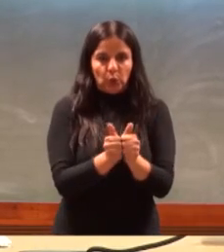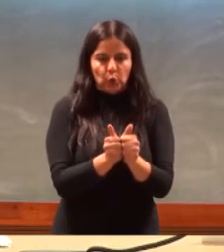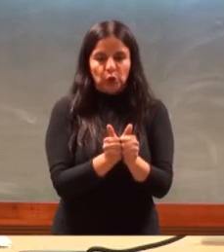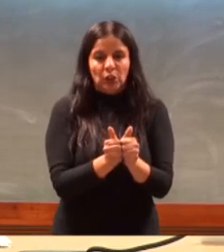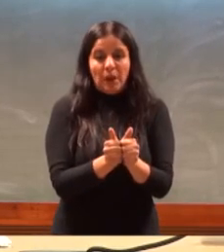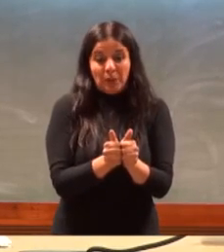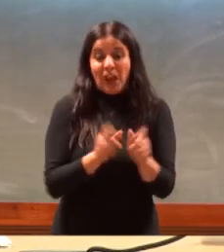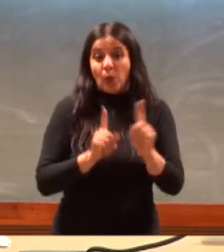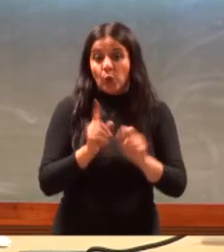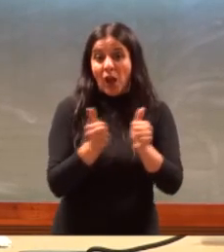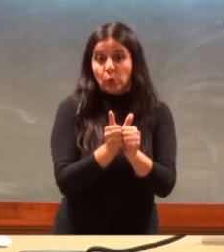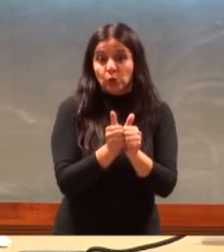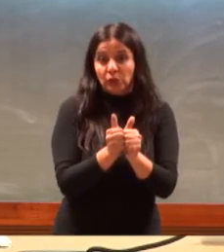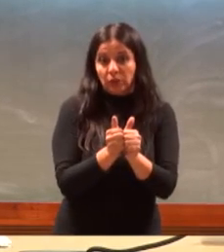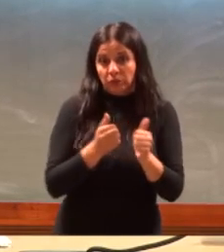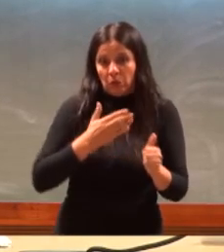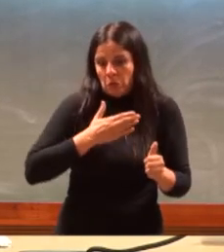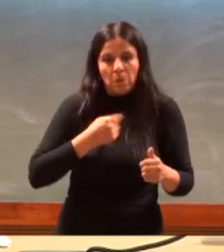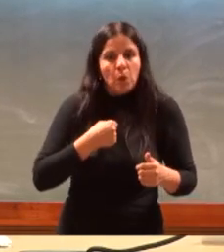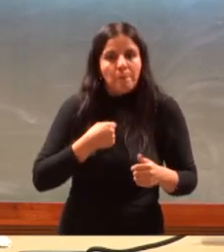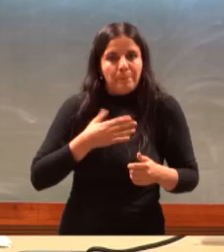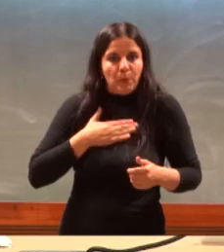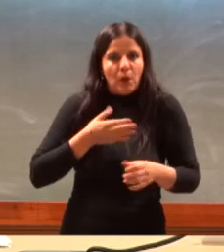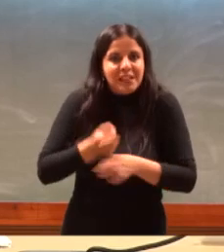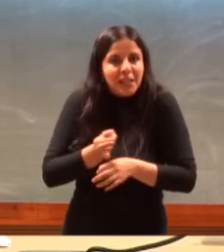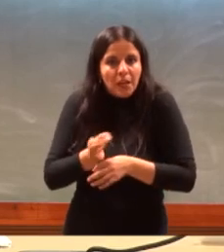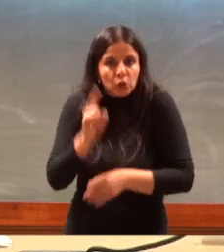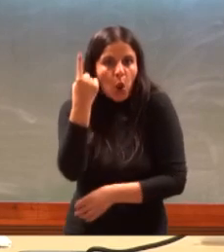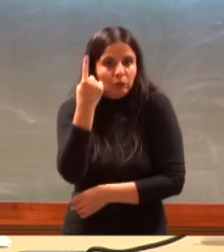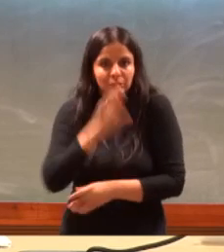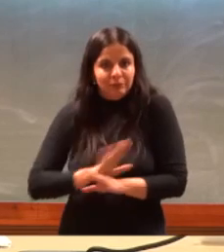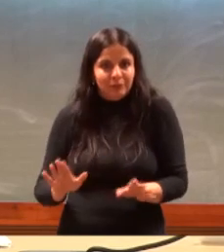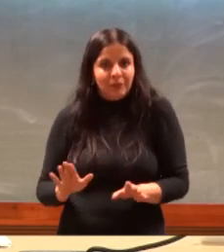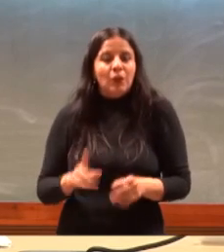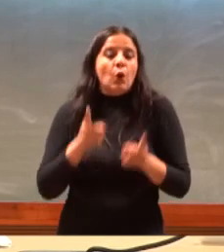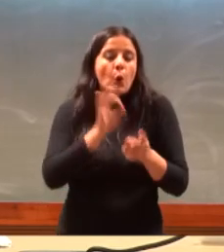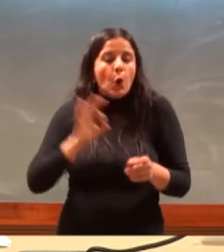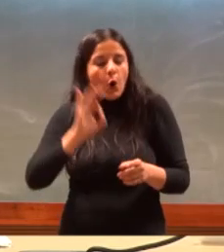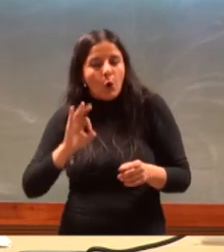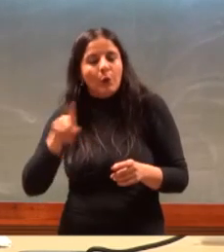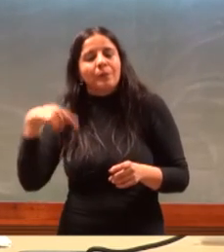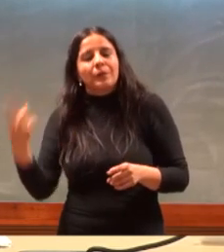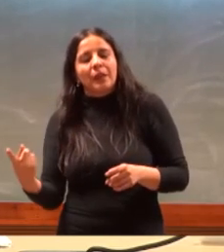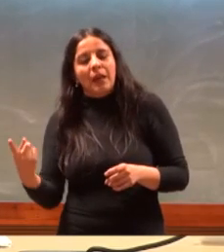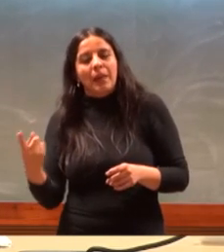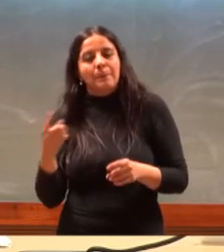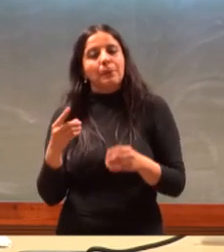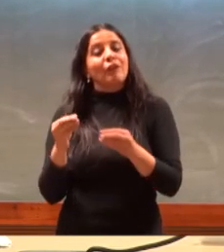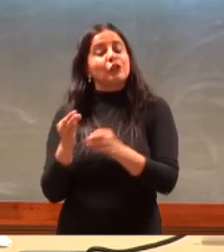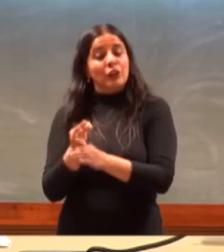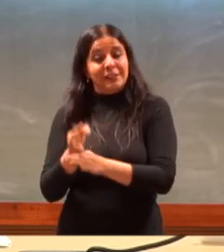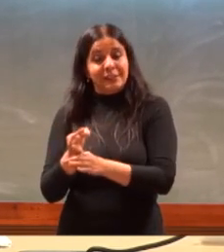caso lo que queremos es pelear por la subrogancia de los cargos docentes y nos docentes en el consejo superior la idea Cuál es que por igual tarea haya igual